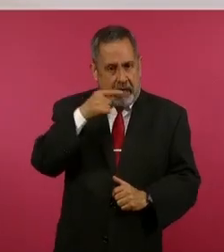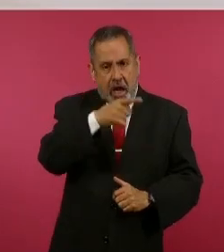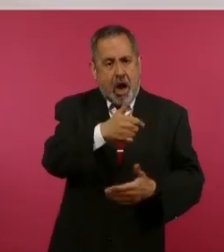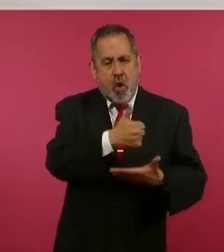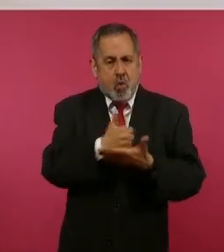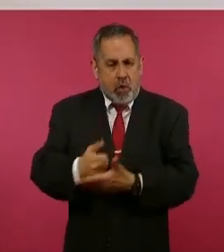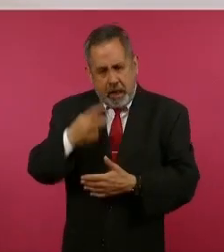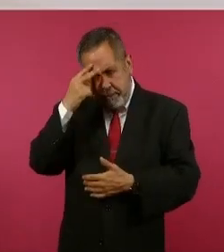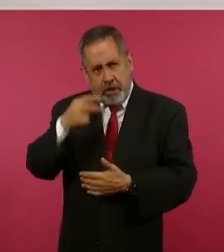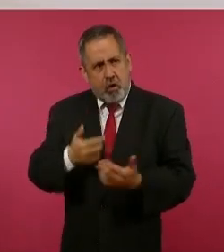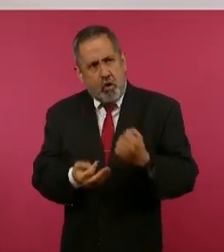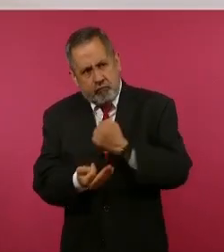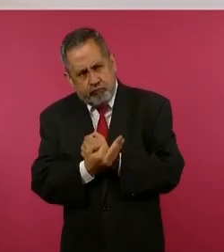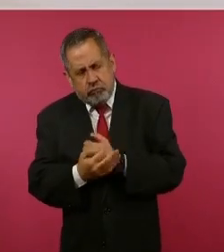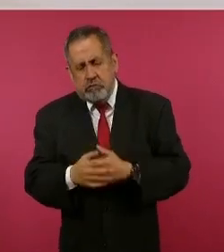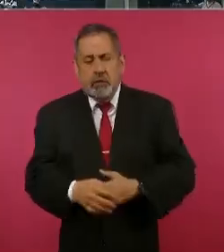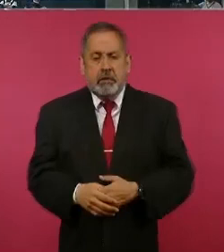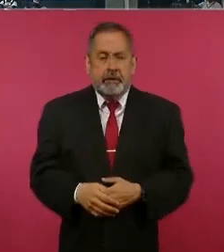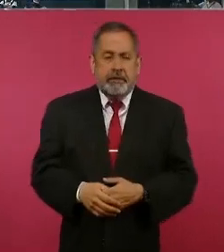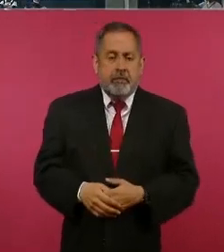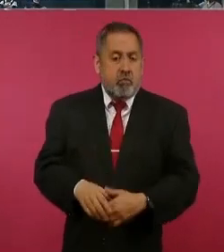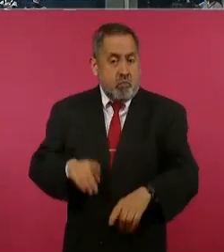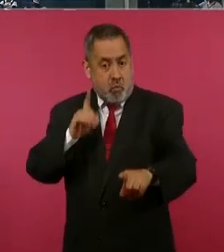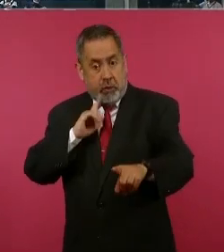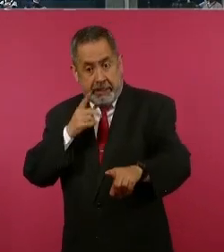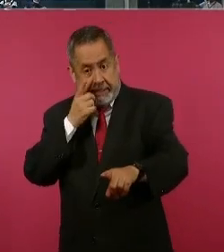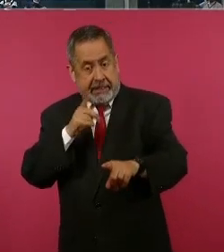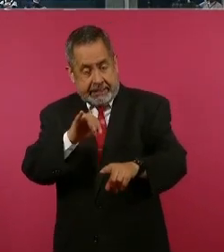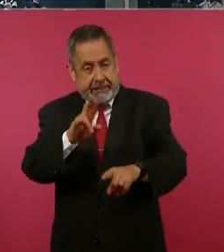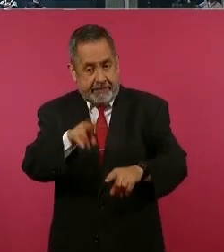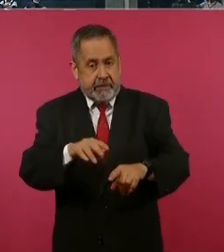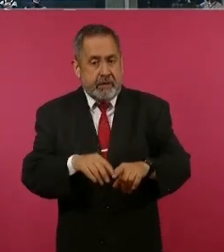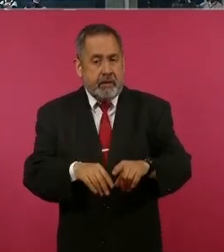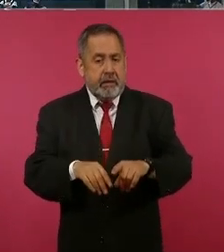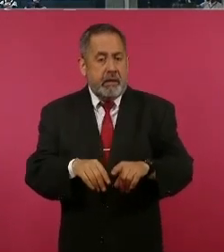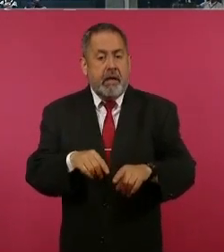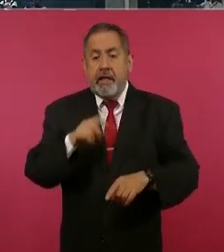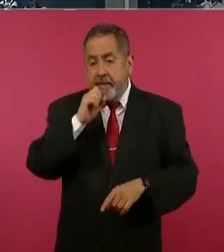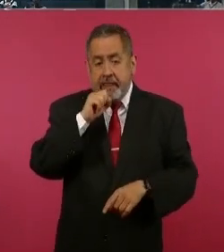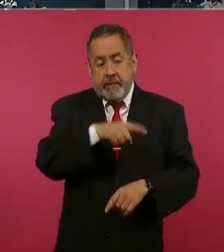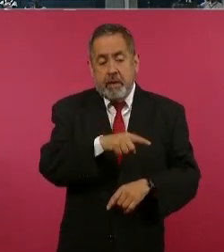México. Sí, porque de hecho también estuvieron en